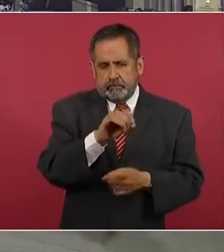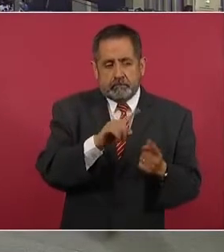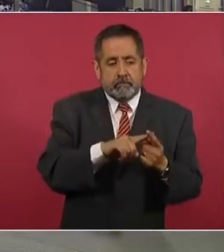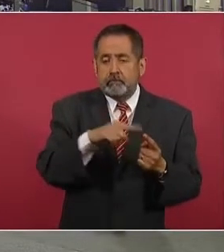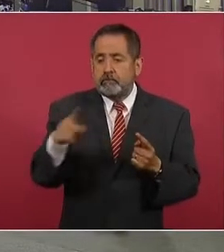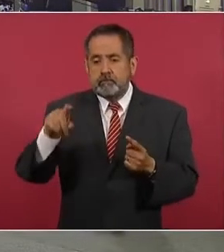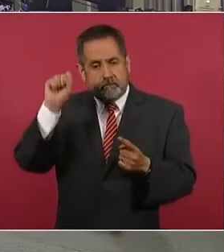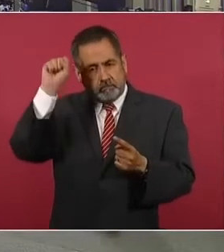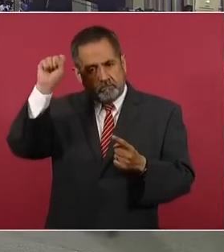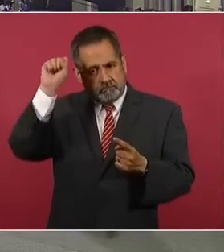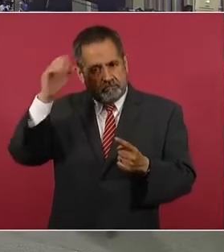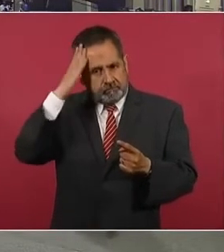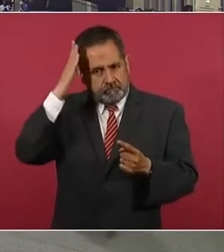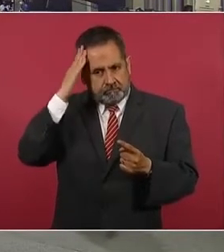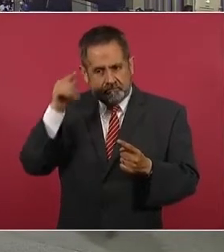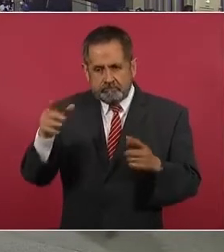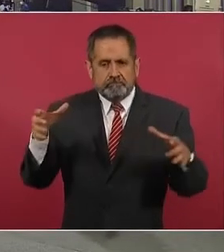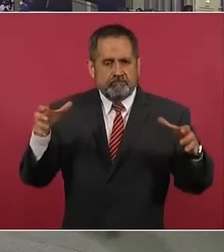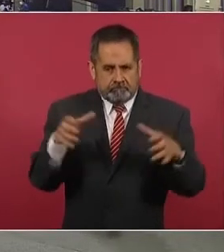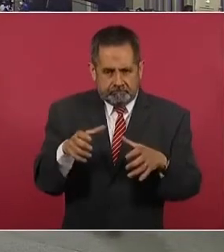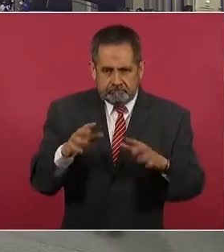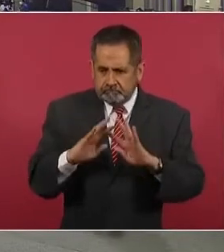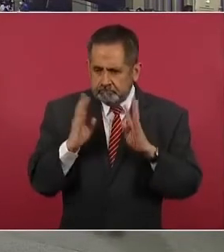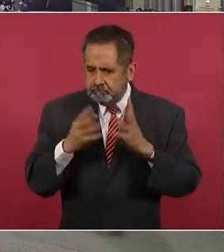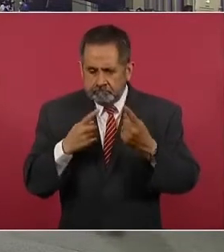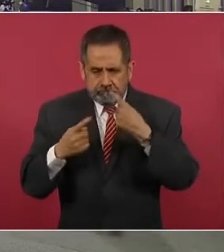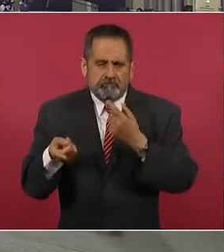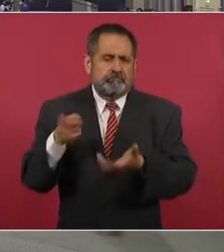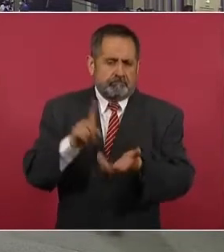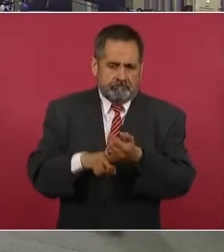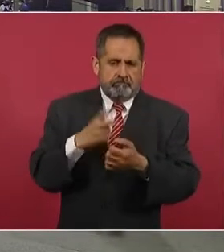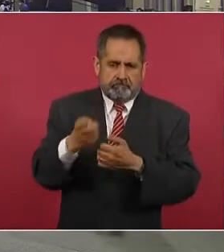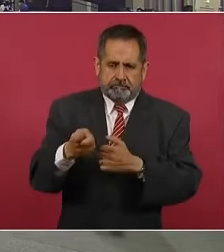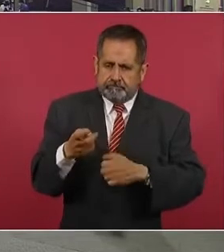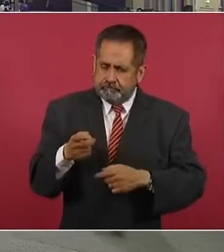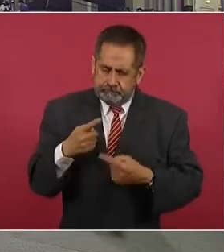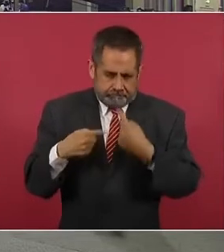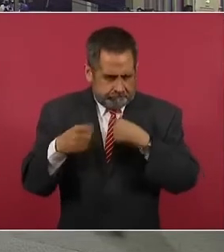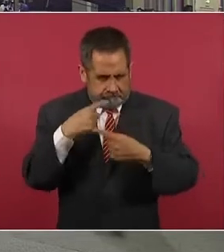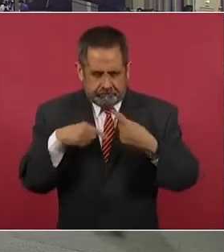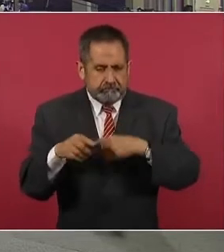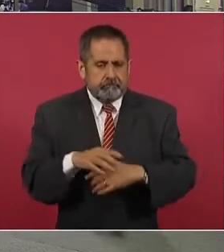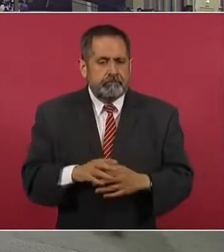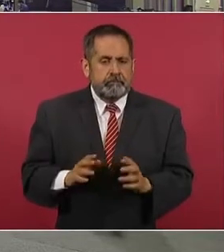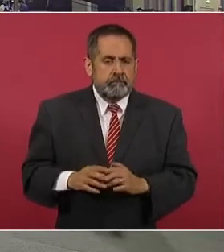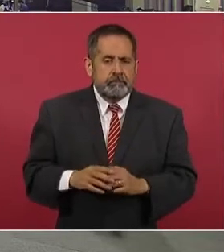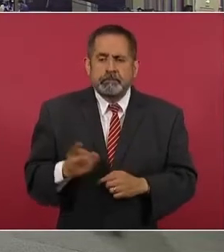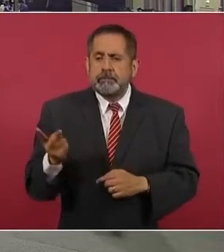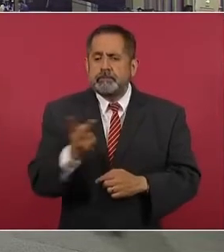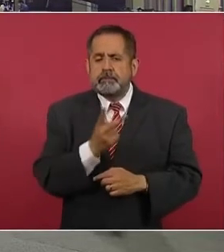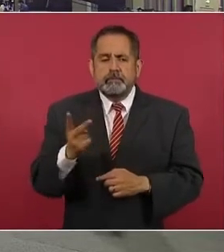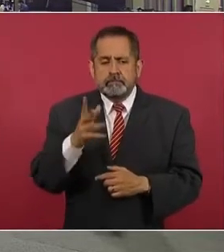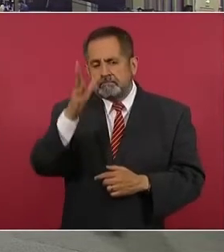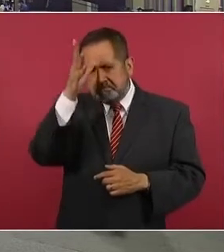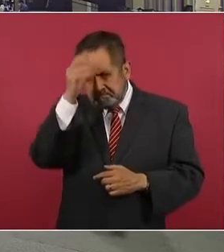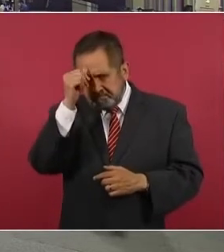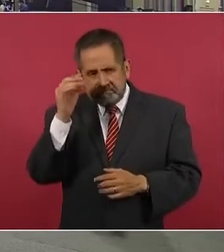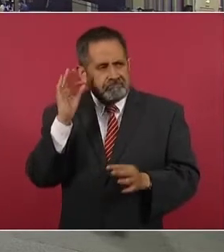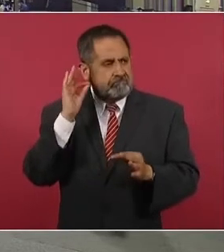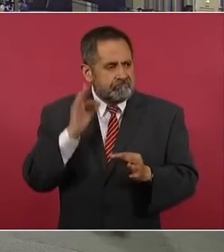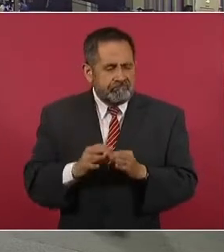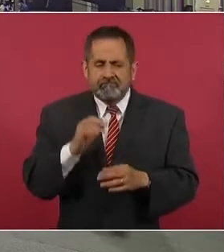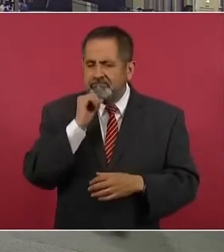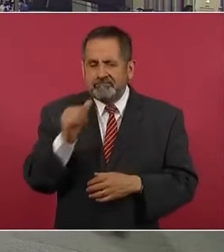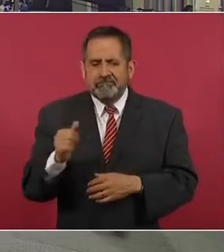sindicales, porque ese es el fondo del asunto. No se ha logrado un acuerdo,